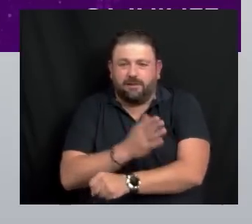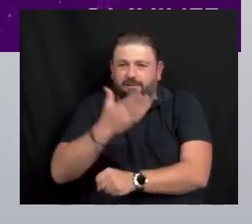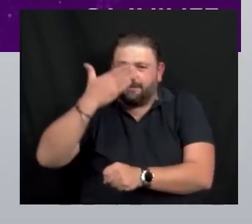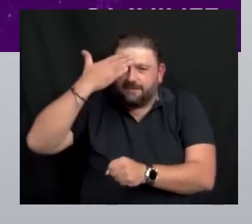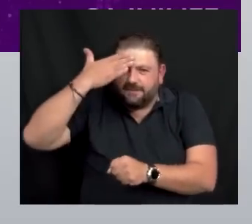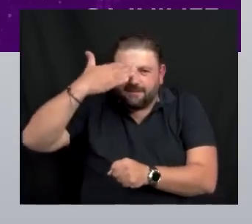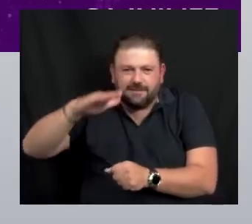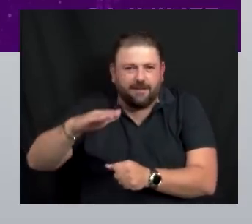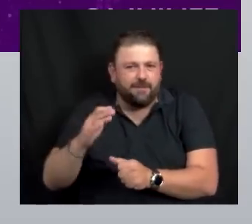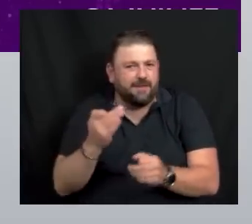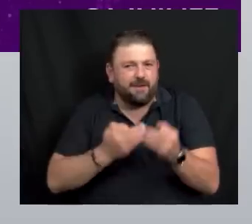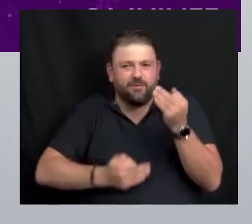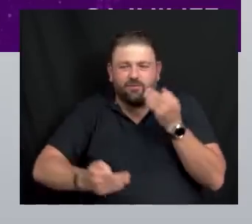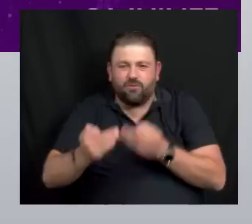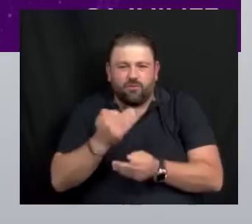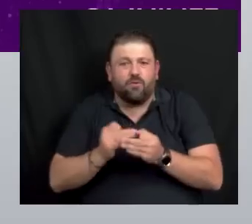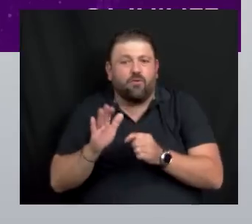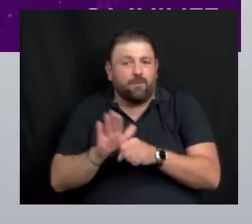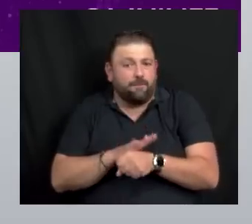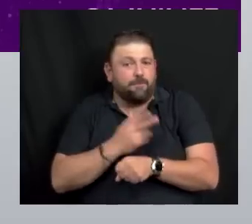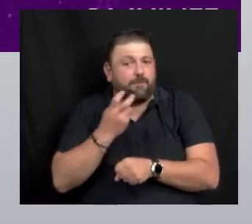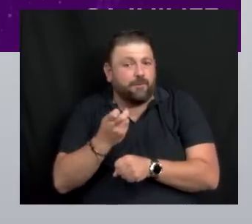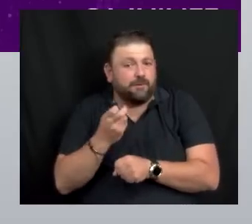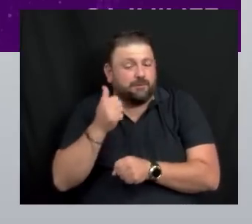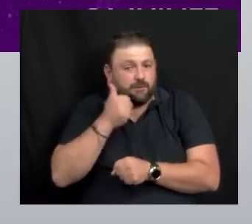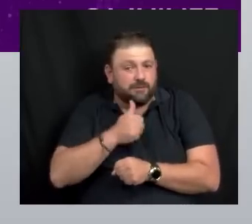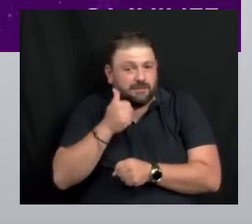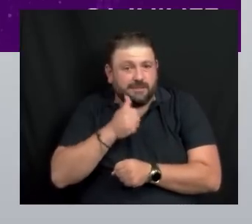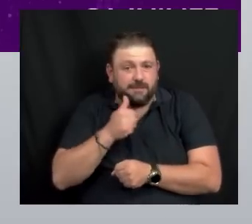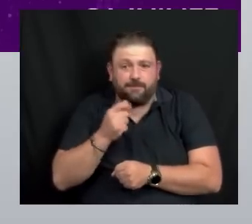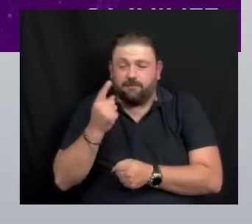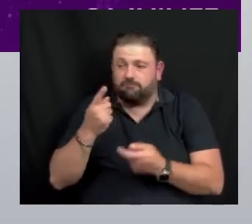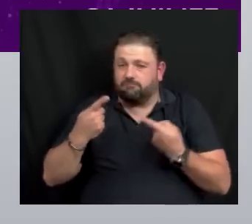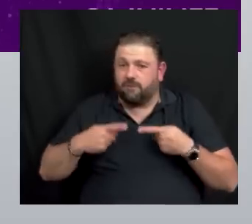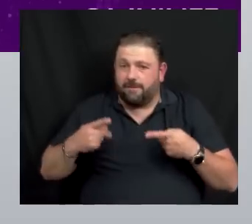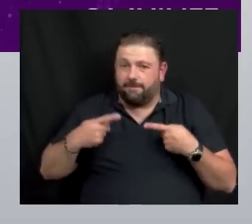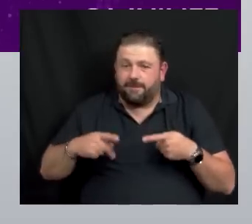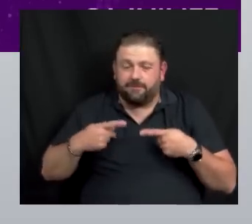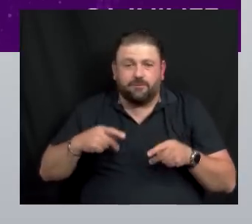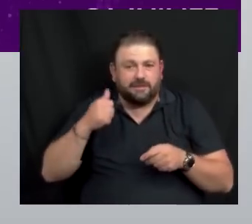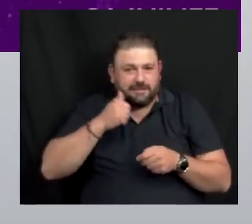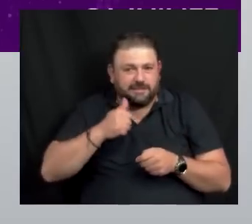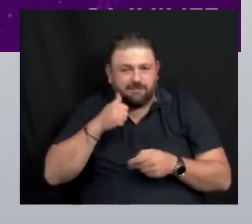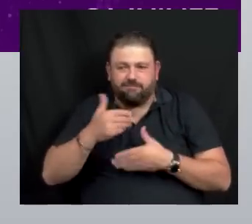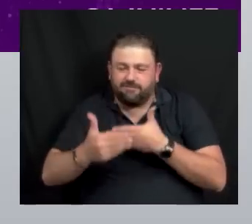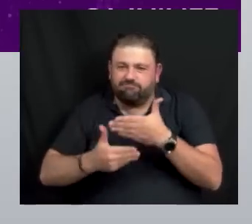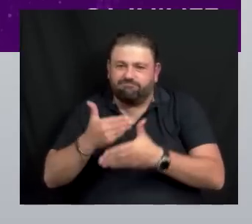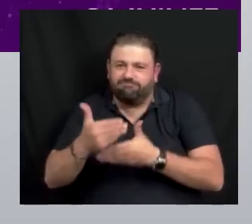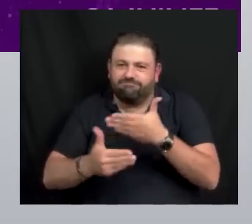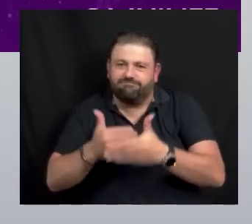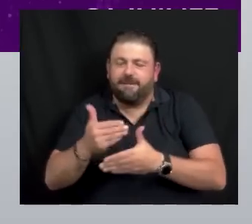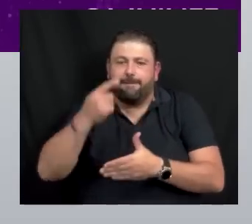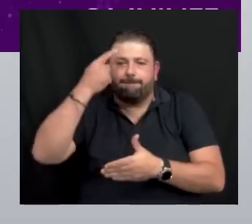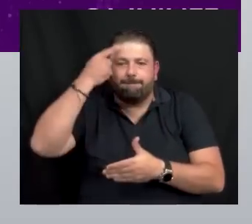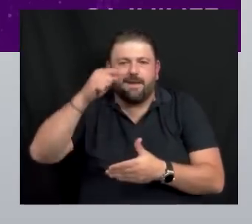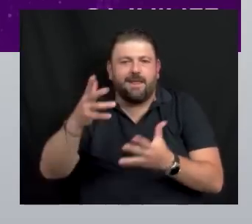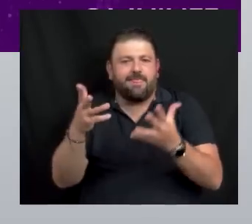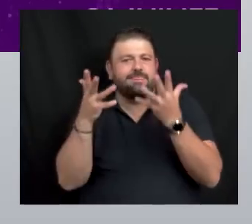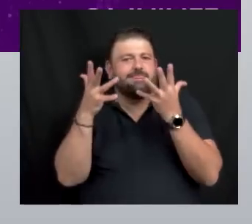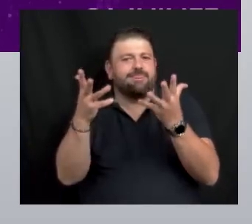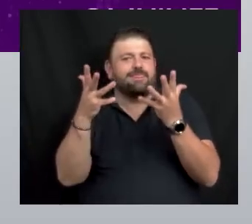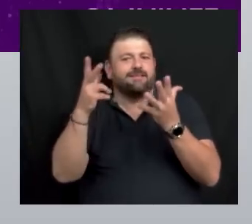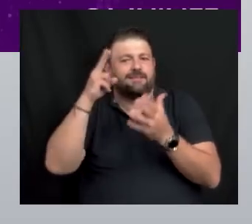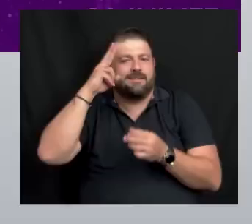saber de dónde se generó todo esto, porque lo hizo una persona que tenía muchos sueños, pero se empezó